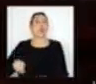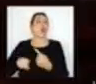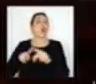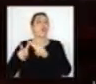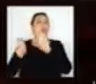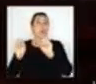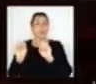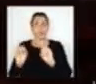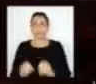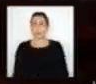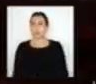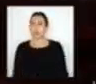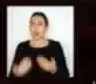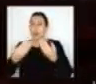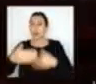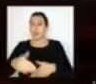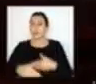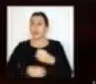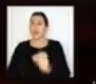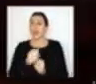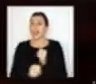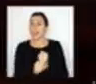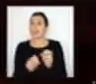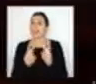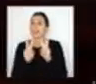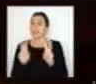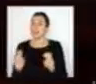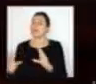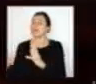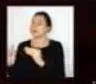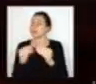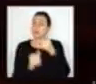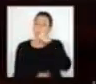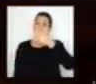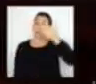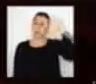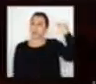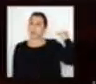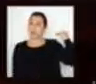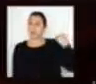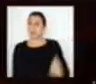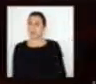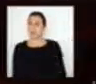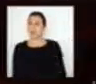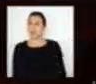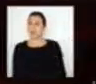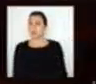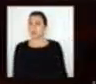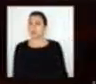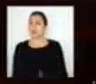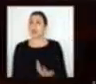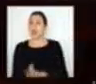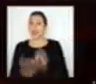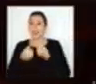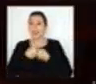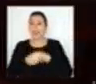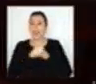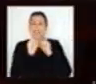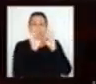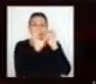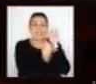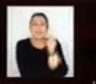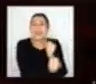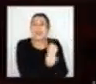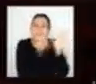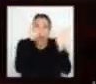edad es un tema que se viene discutiendo hace tiempo. La existencia de talleres laborales deja a los niños a los